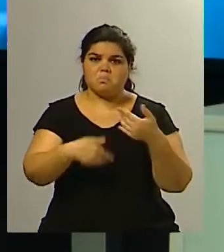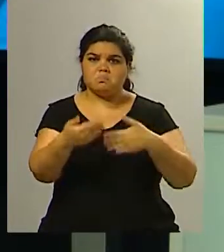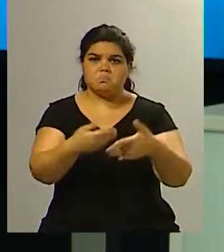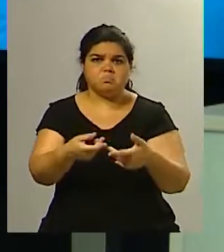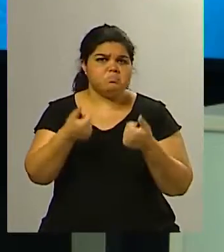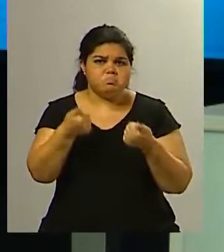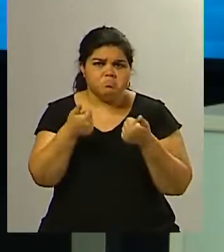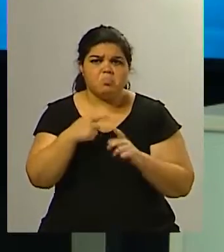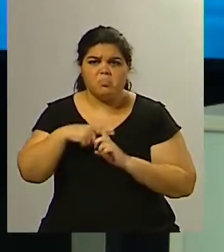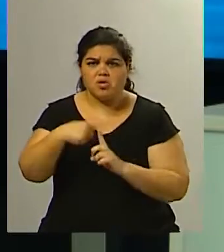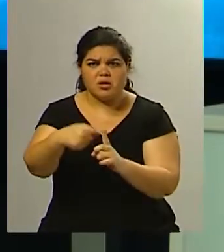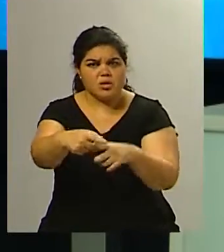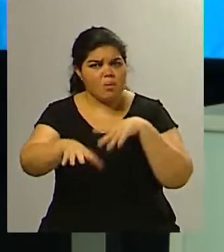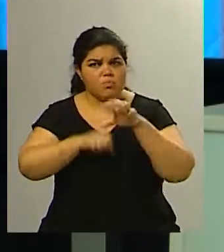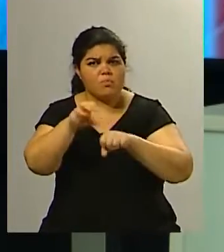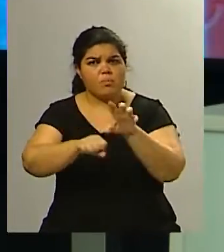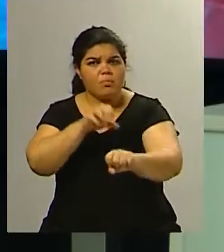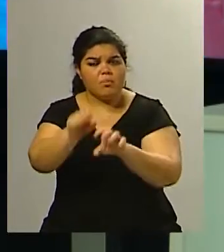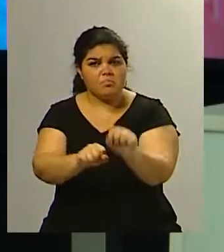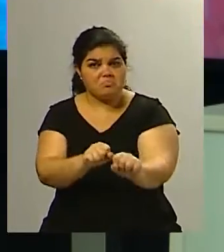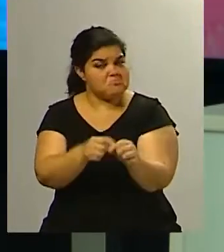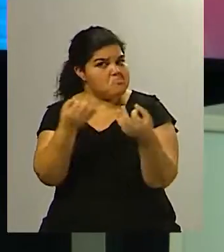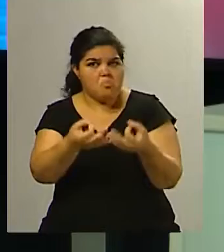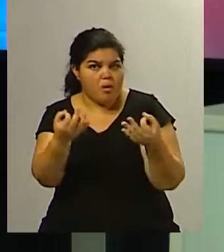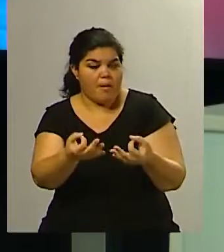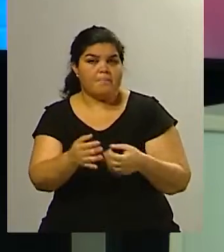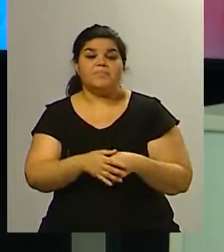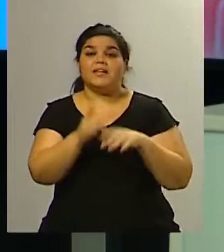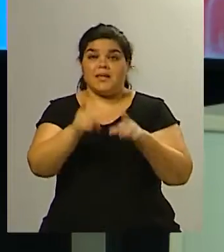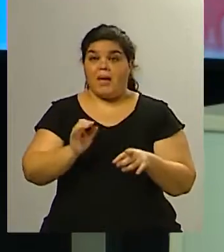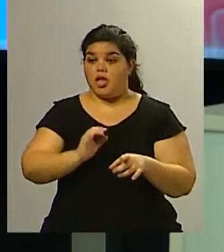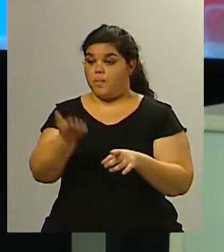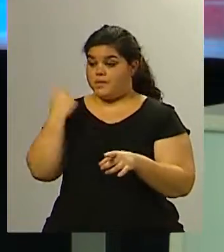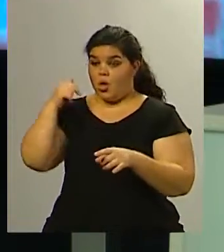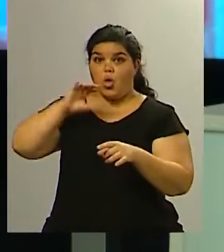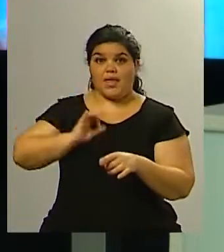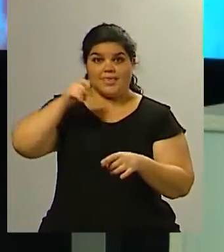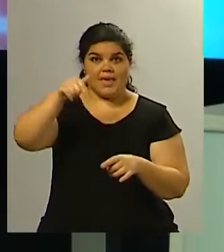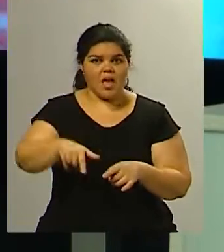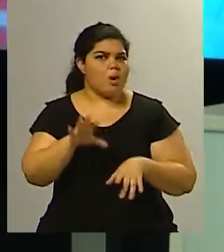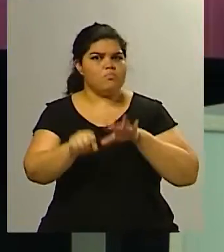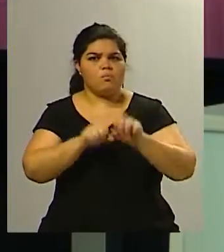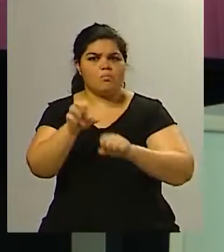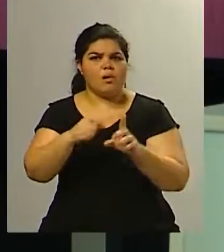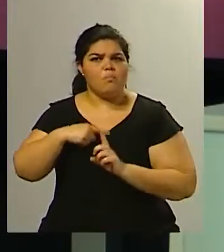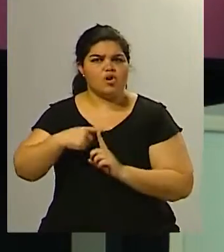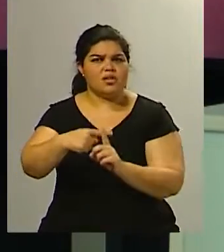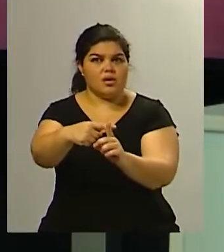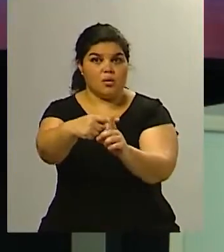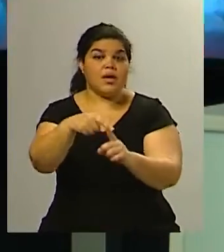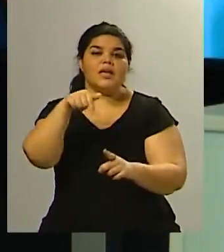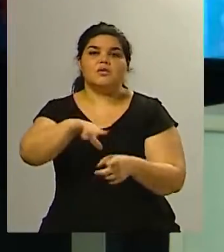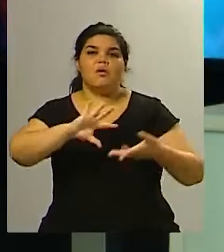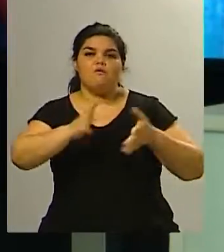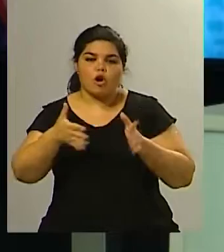implementar durante este año con varias instancias y también el año pasado. Realmente es una manera de ir mejorando,